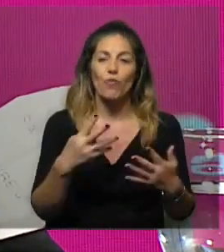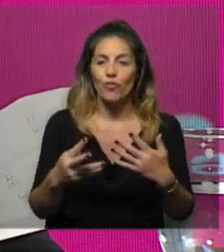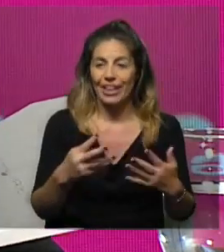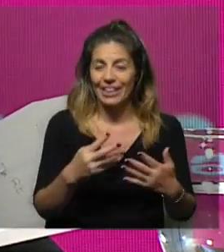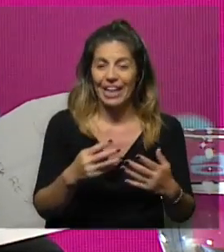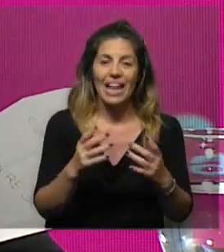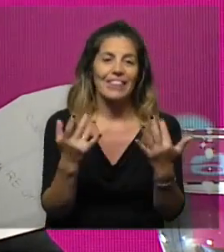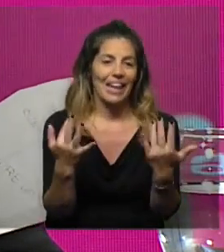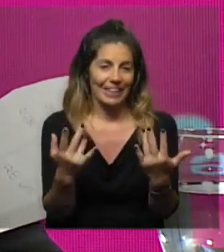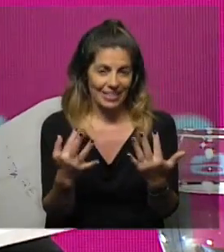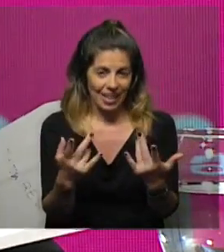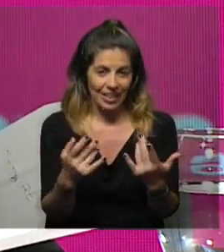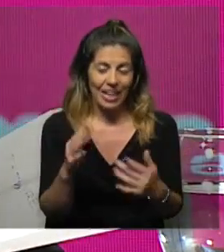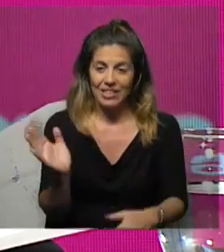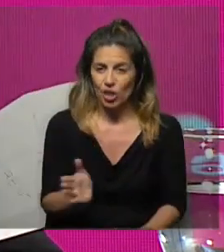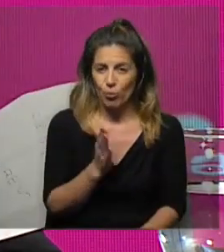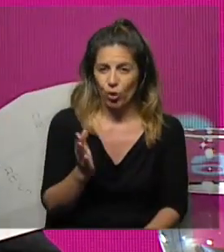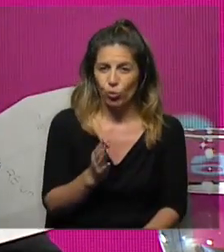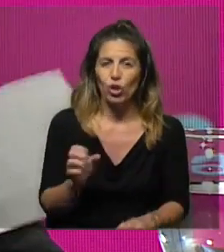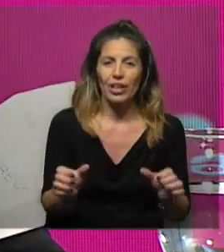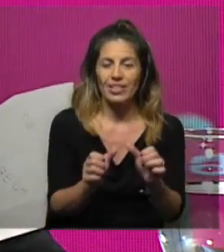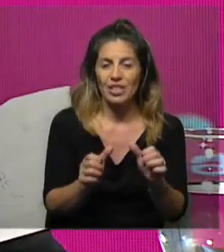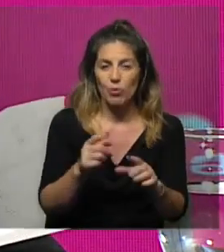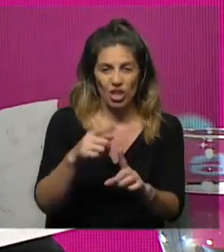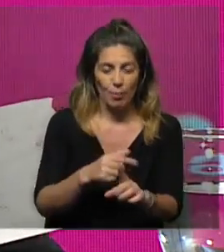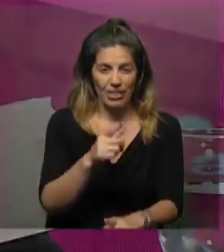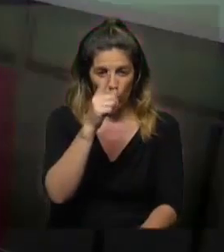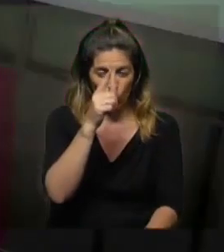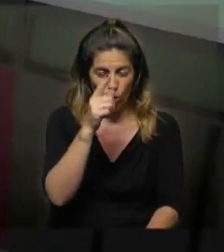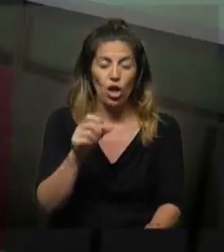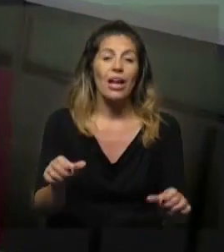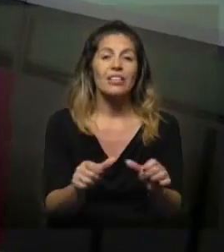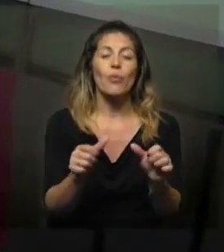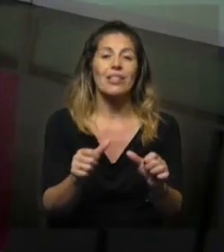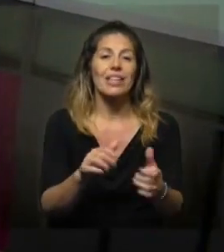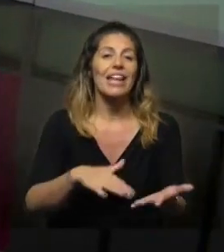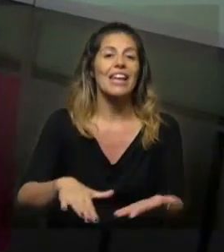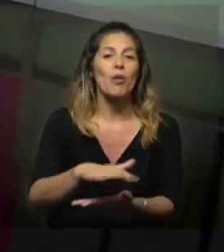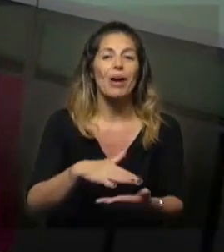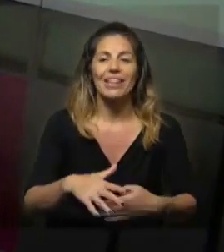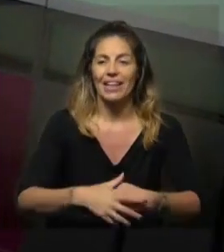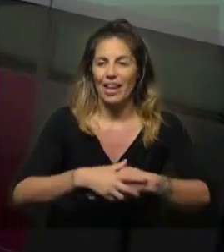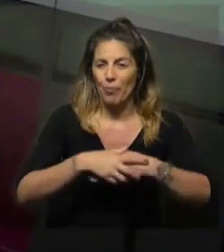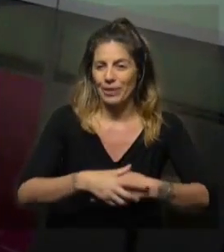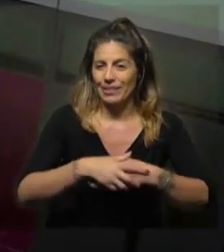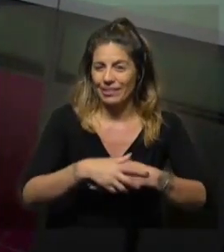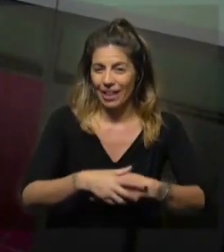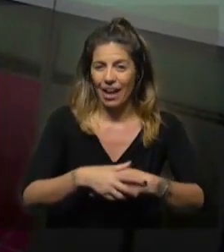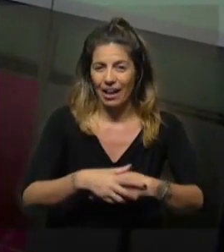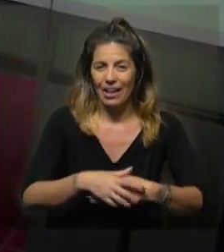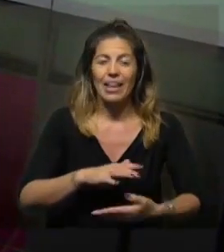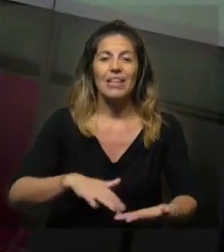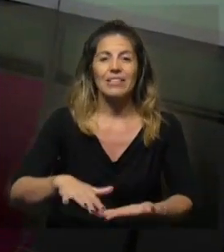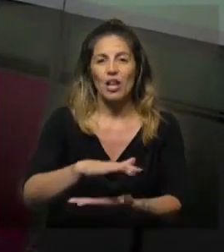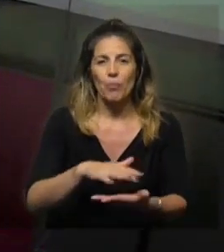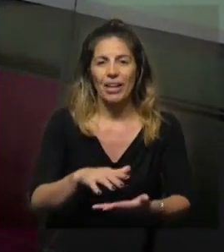productos afrocentrados que hicimos en el mes de julio bueno en este caso va a ser en el parque de la amistad este que es el parque